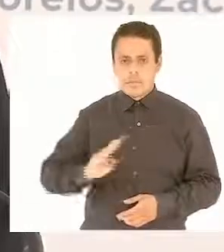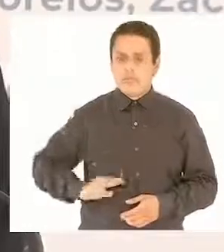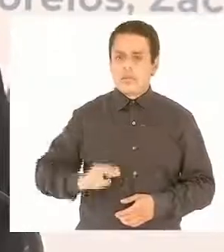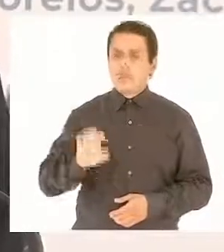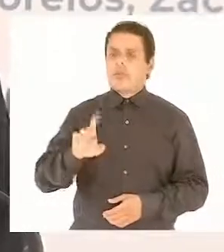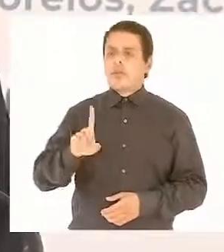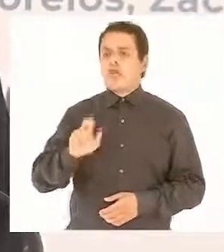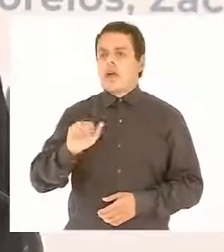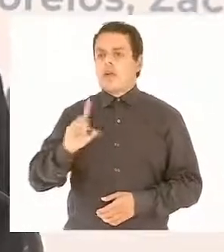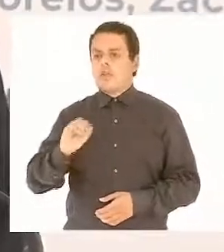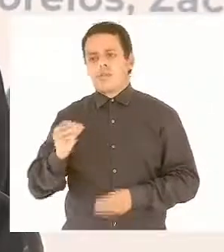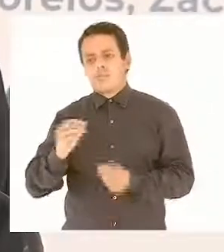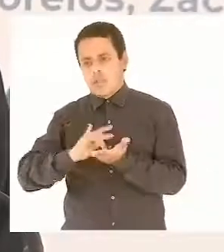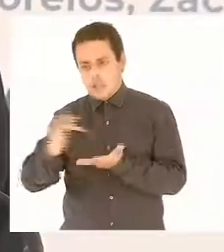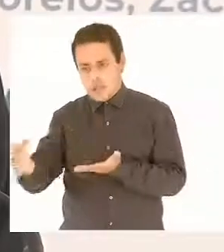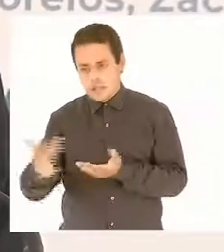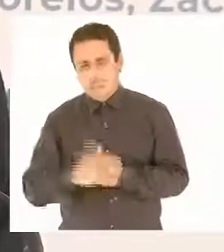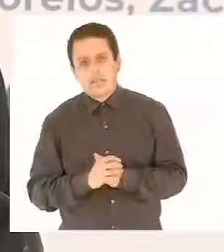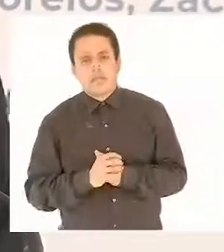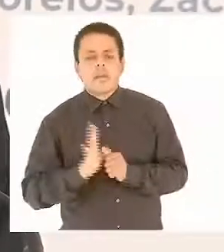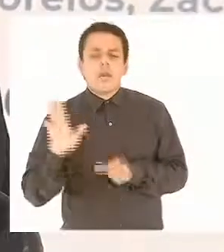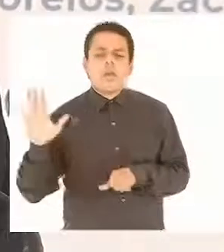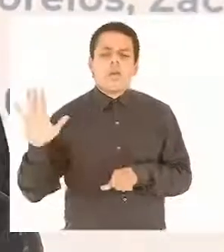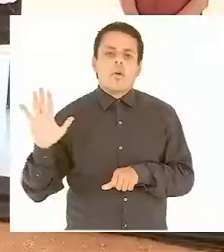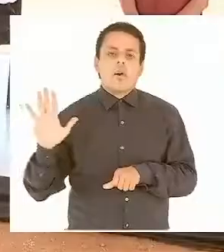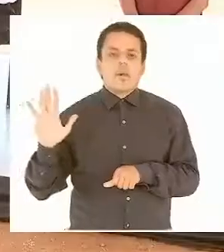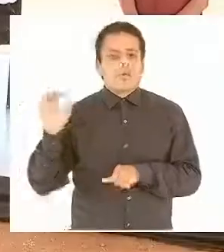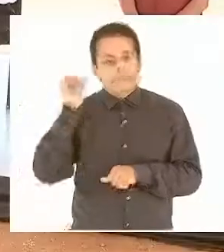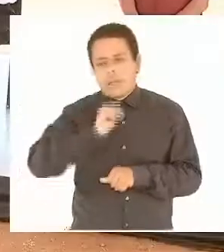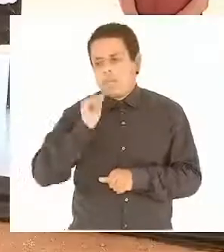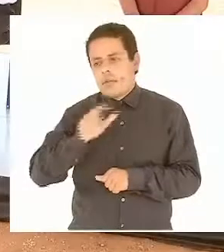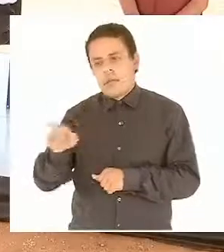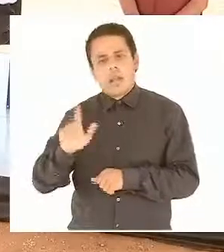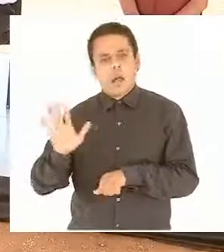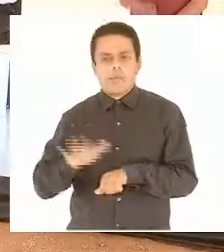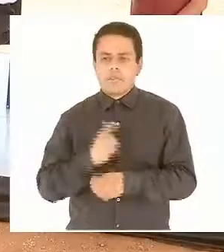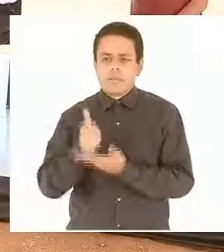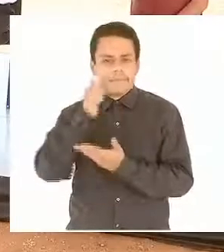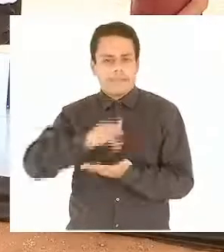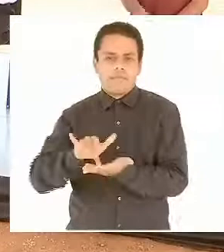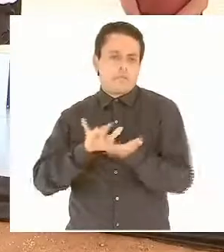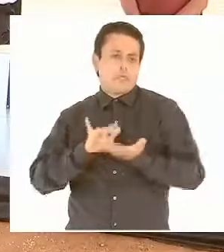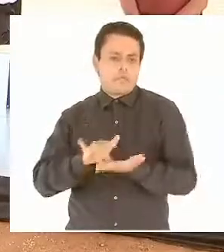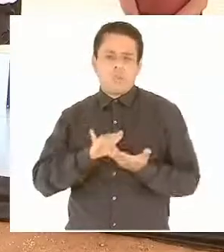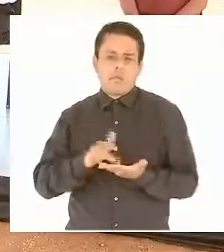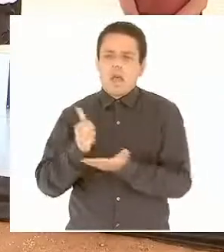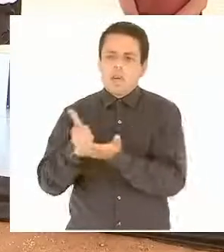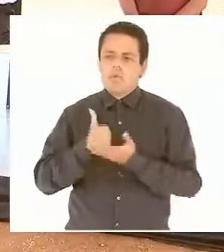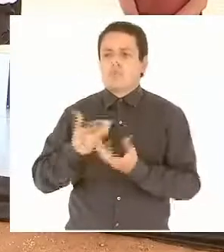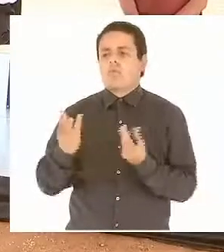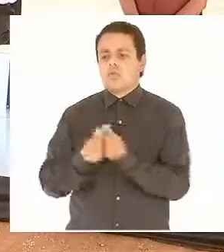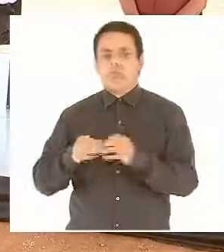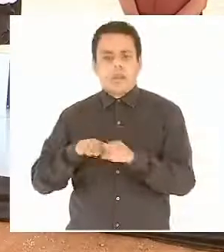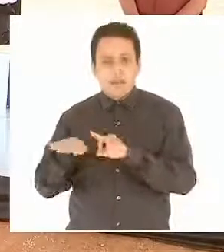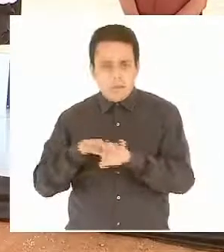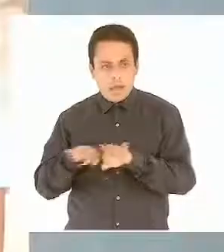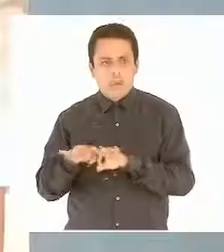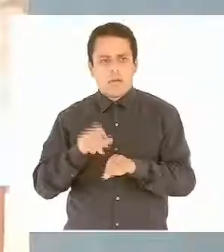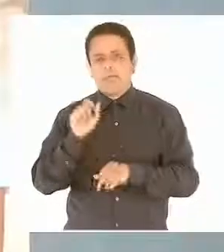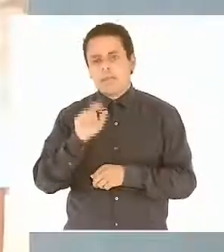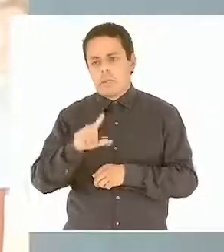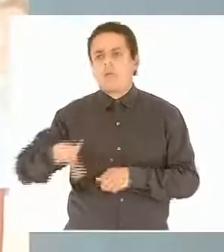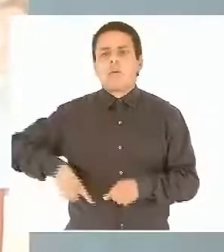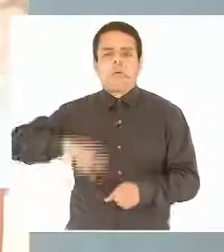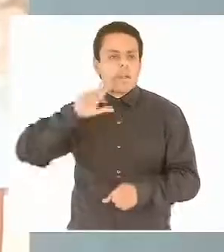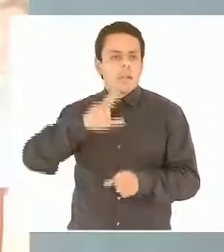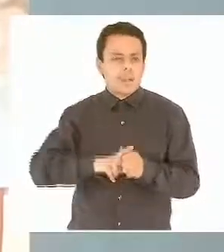Duque Torres, por ayudarnos, por trabajar juntos, desde luego al